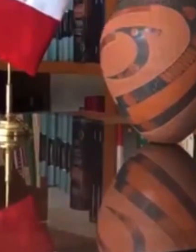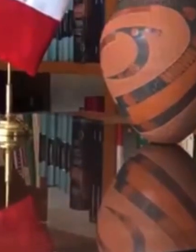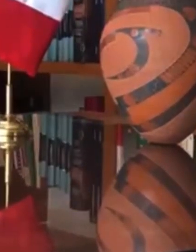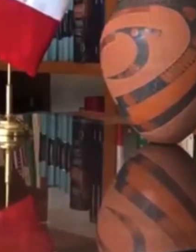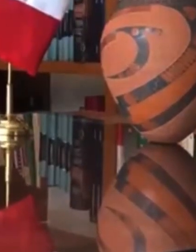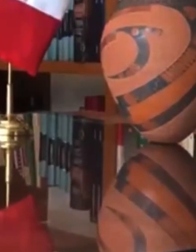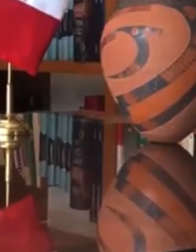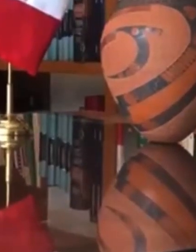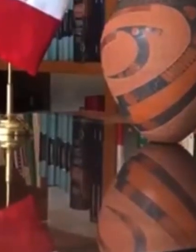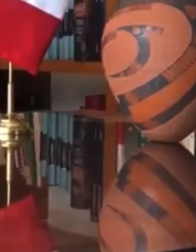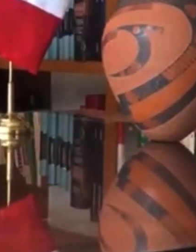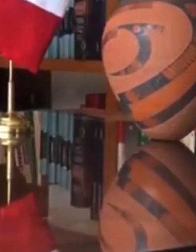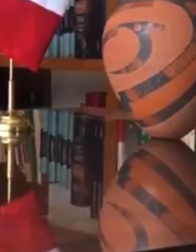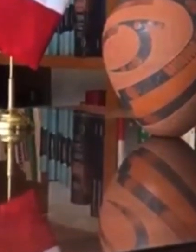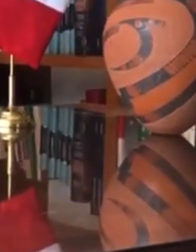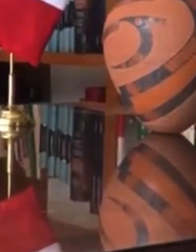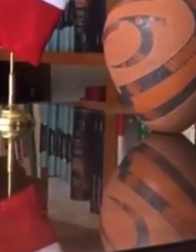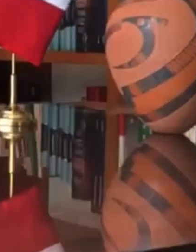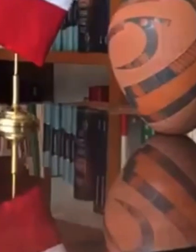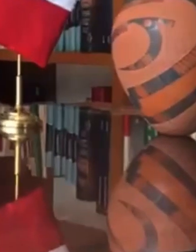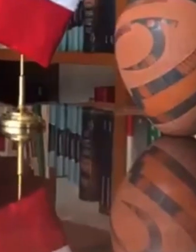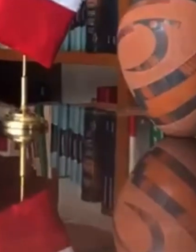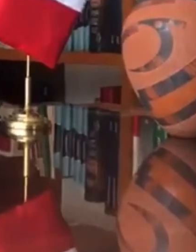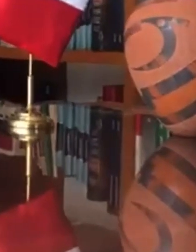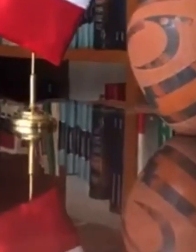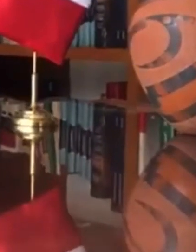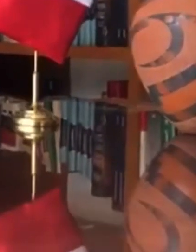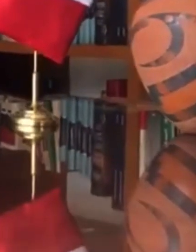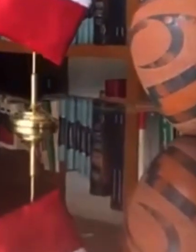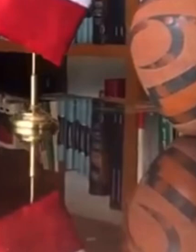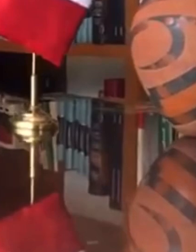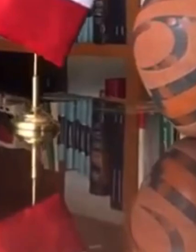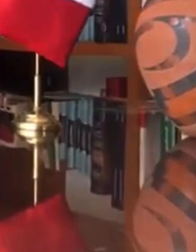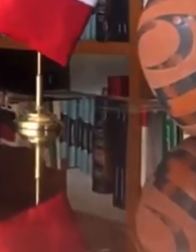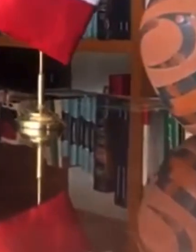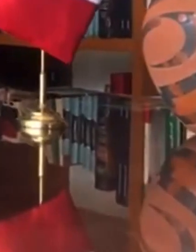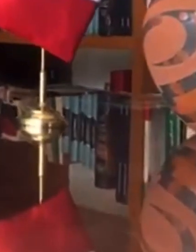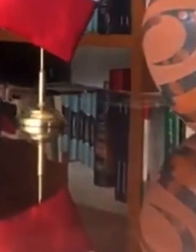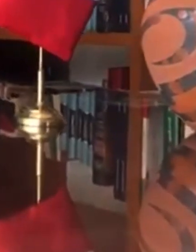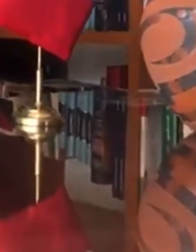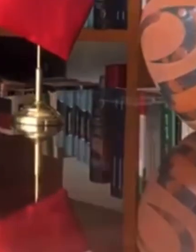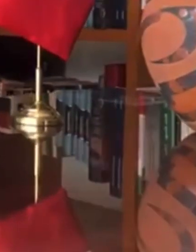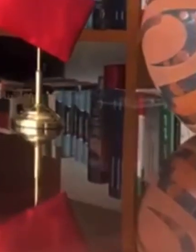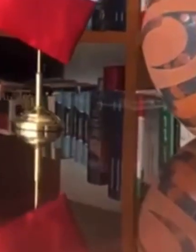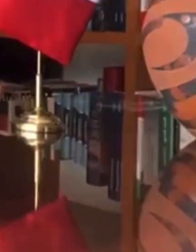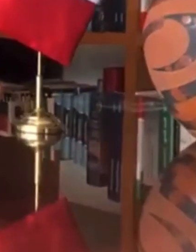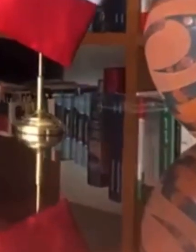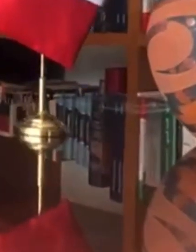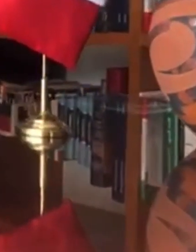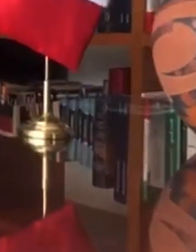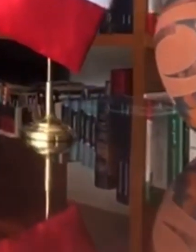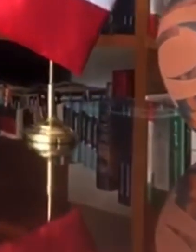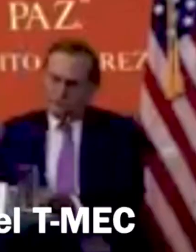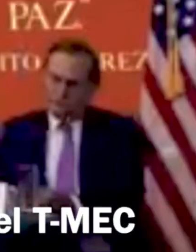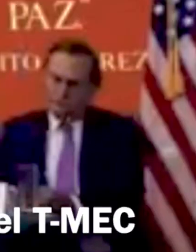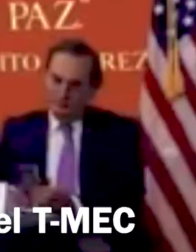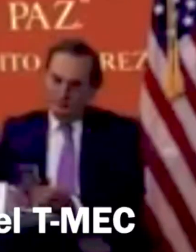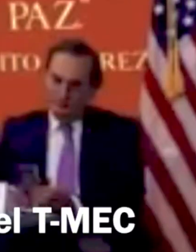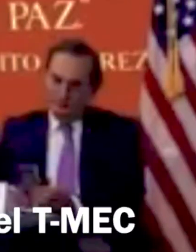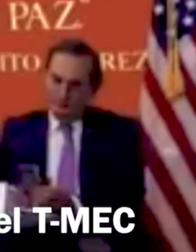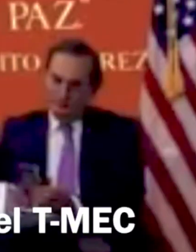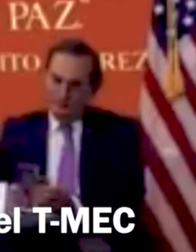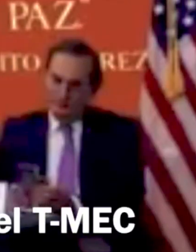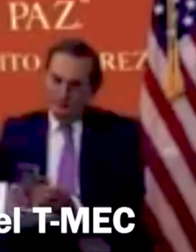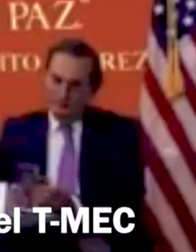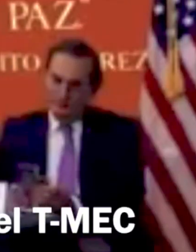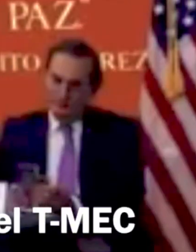significa inversión extranjera en México, significan empleos en México. Entonces,